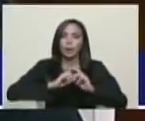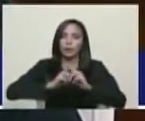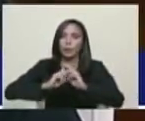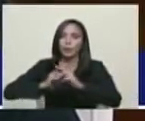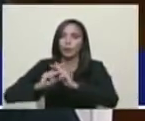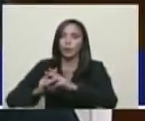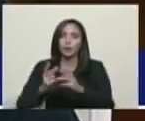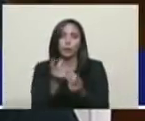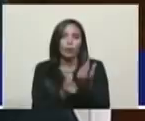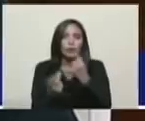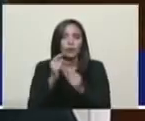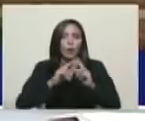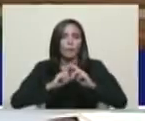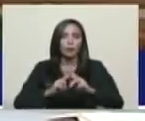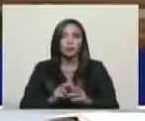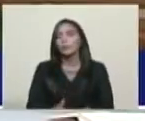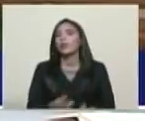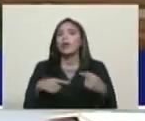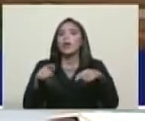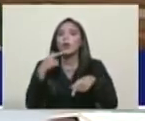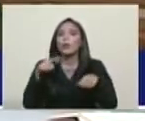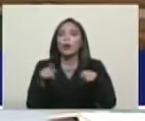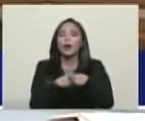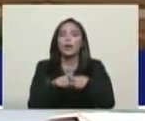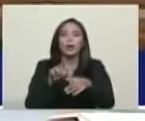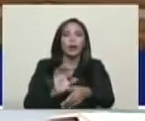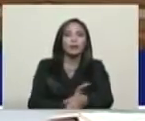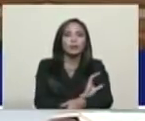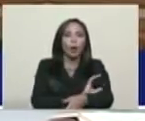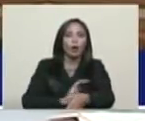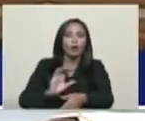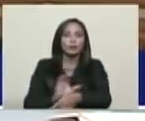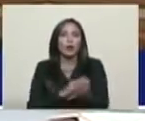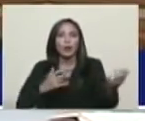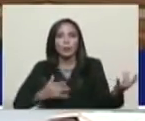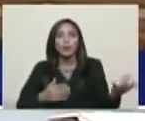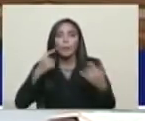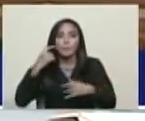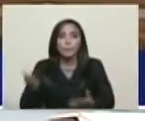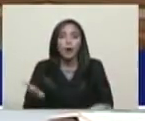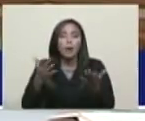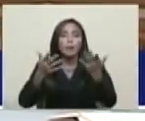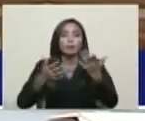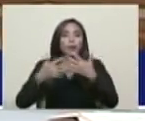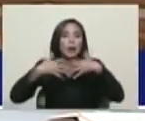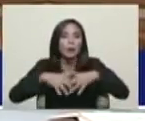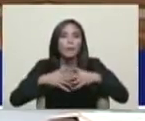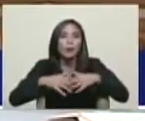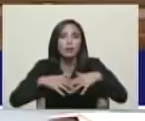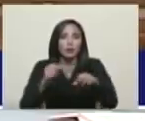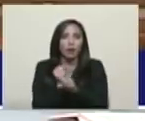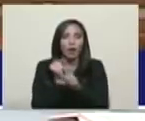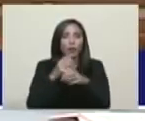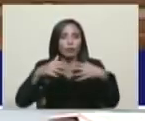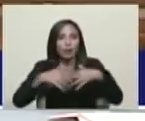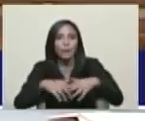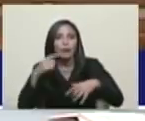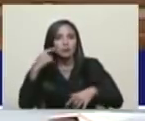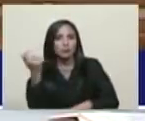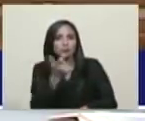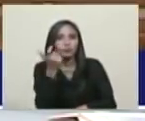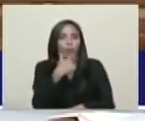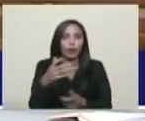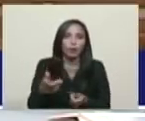buscarlos. Como dice la canción de Ali Primera, busca el obrero en la fábrica, busca el campesino en la tierra. Vamos a buscarlo con crédito,